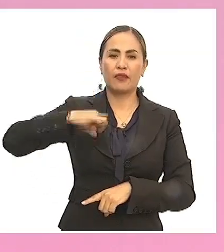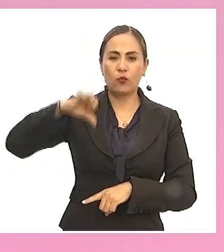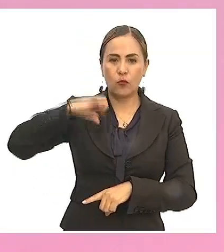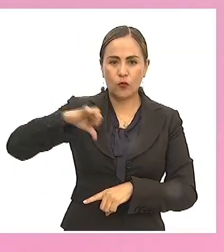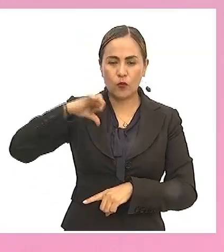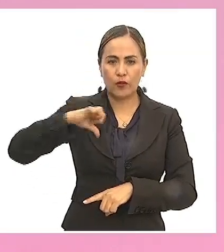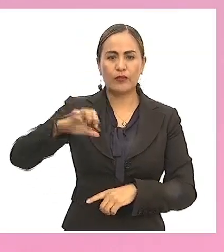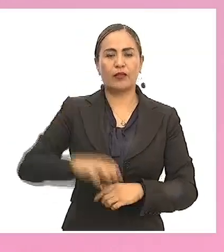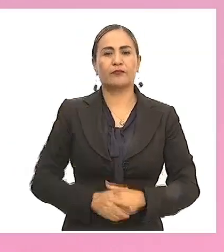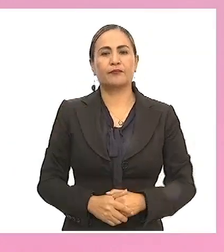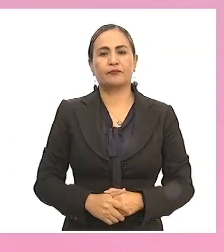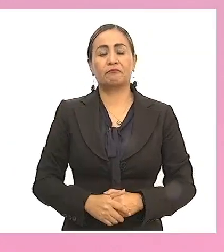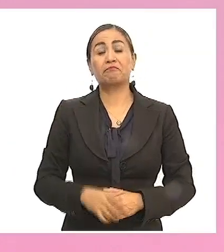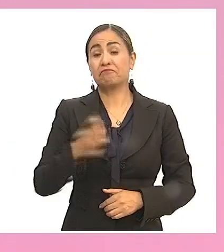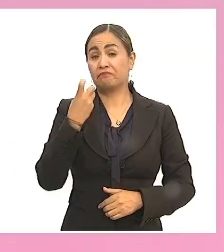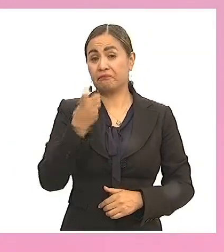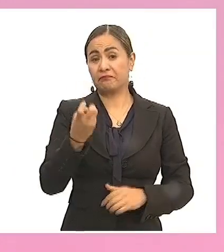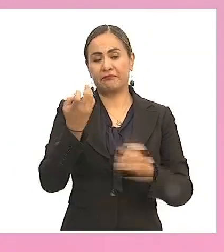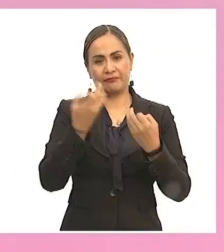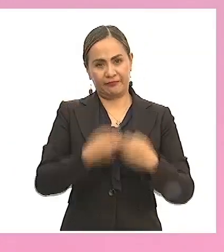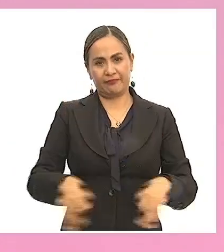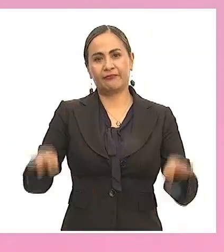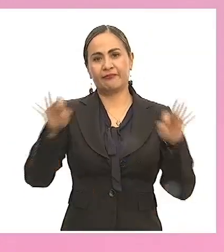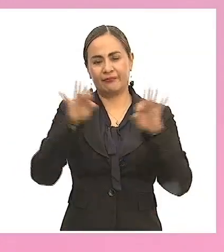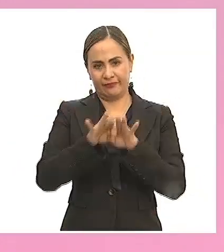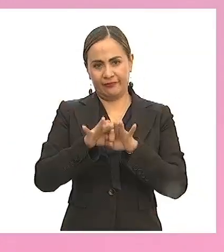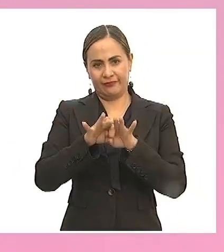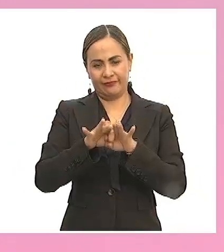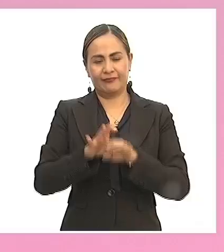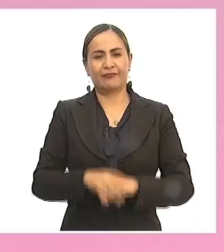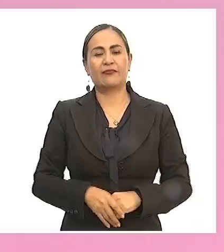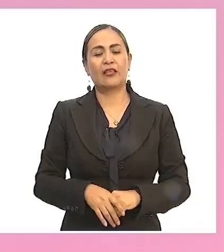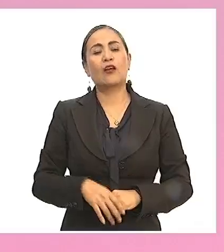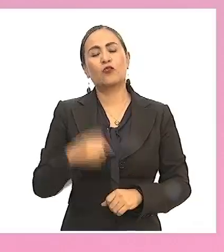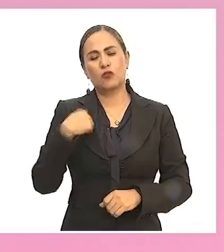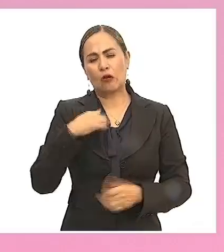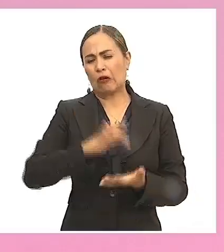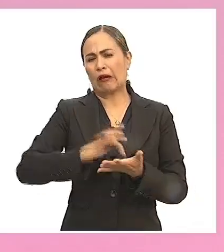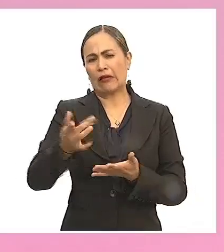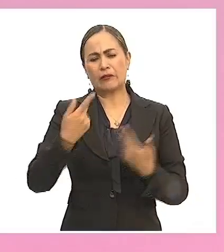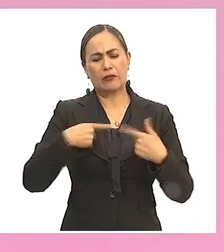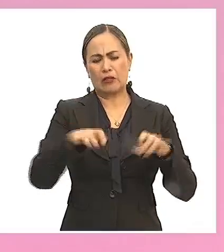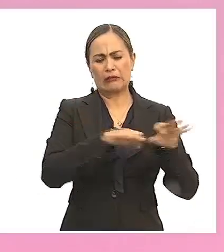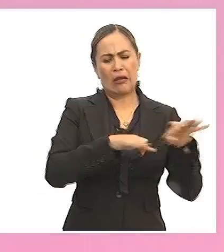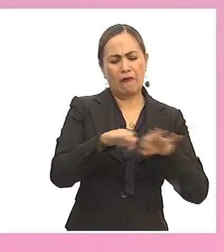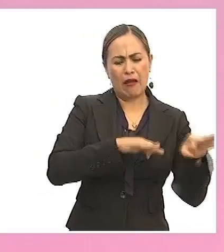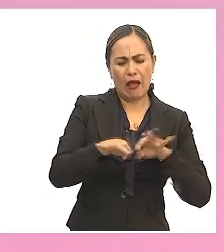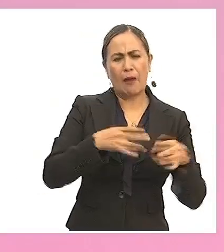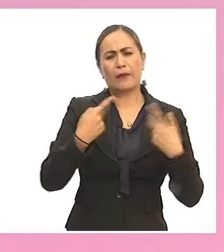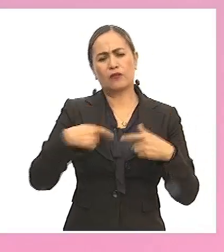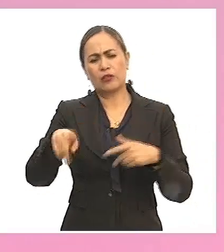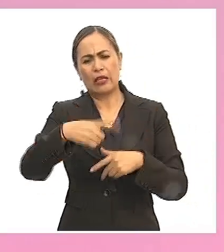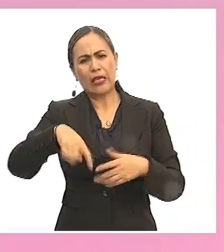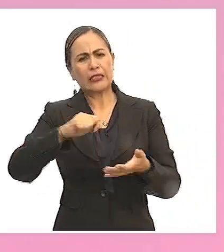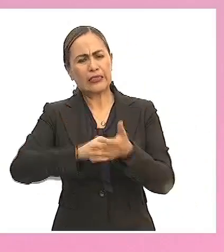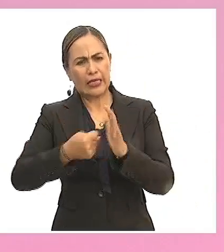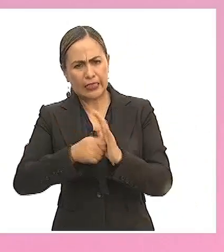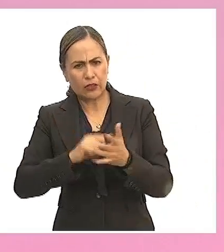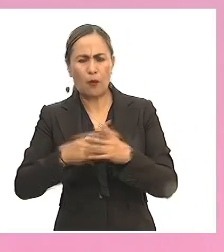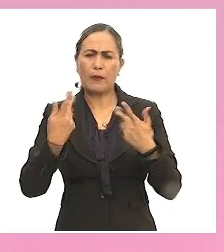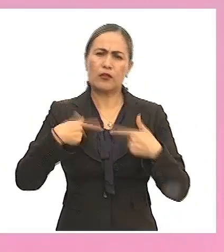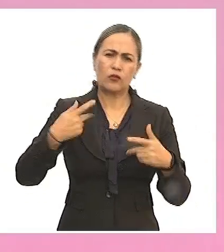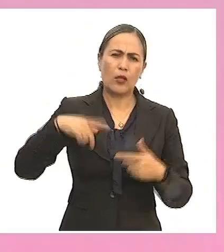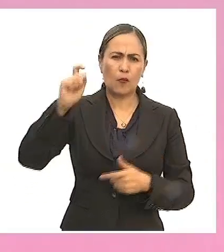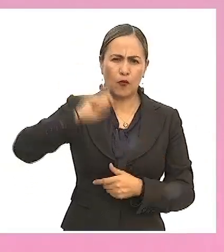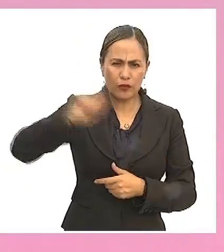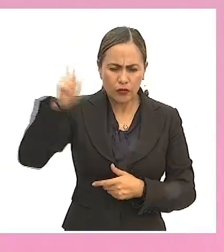es muy importante. Agradezco a los obreros, técnicos, profesionales y